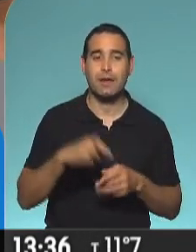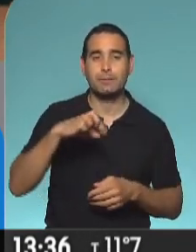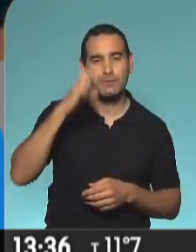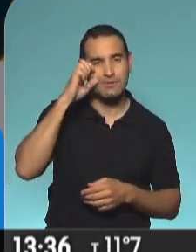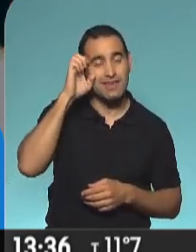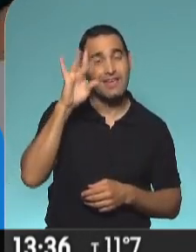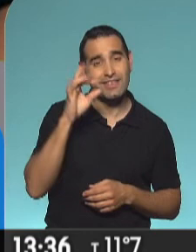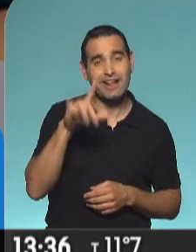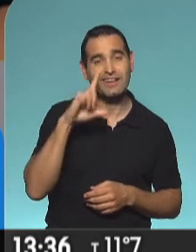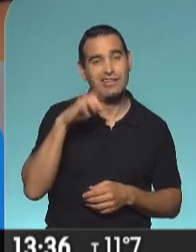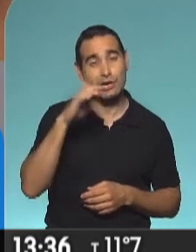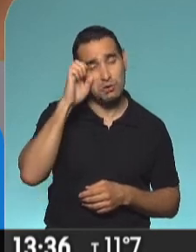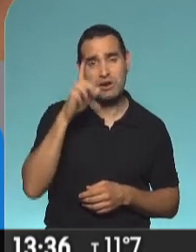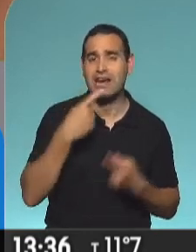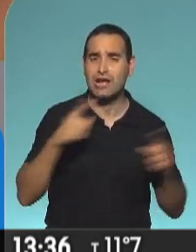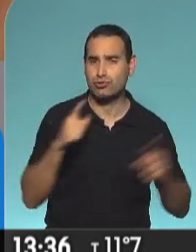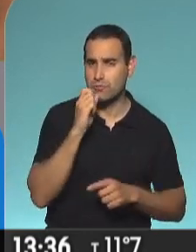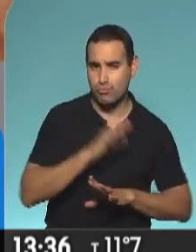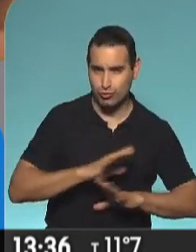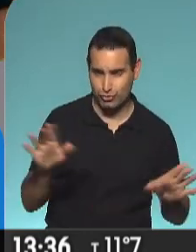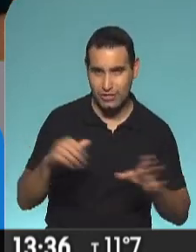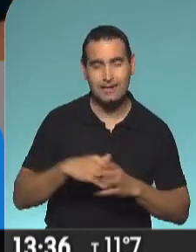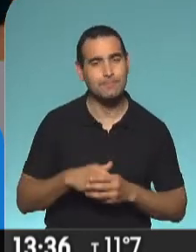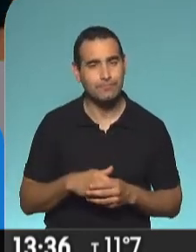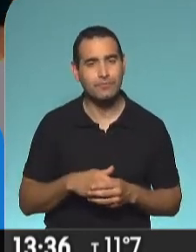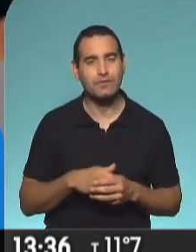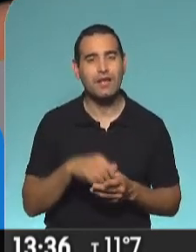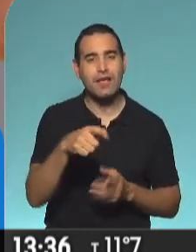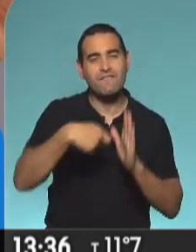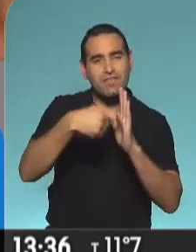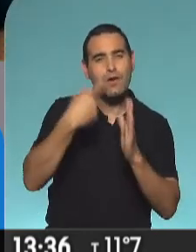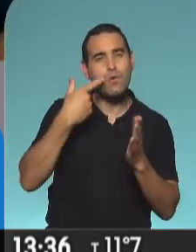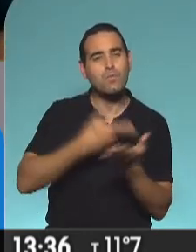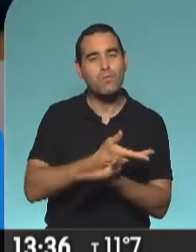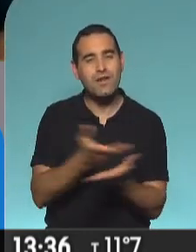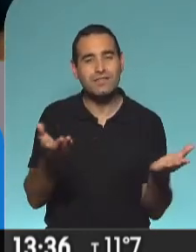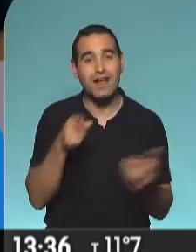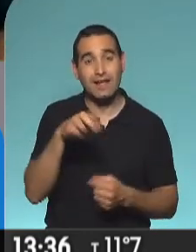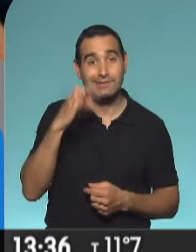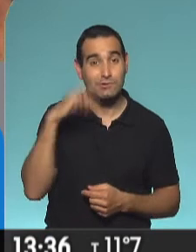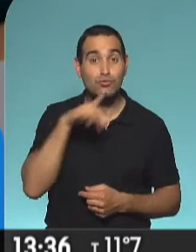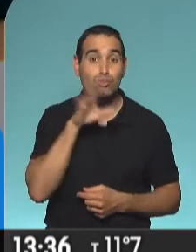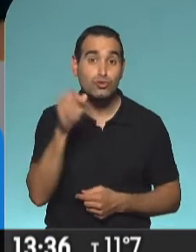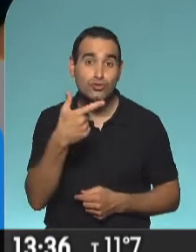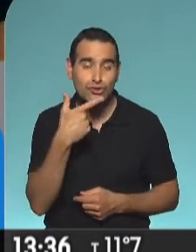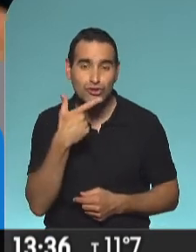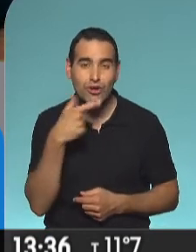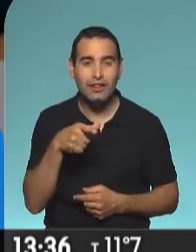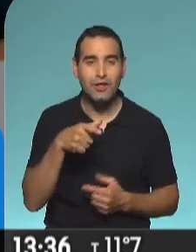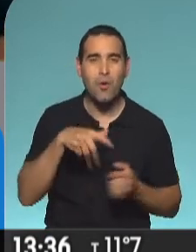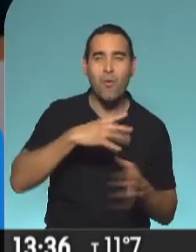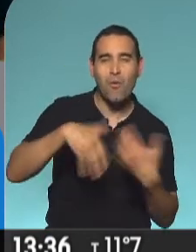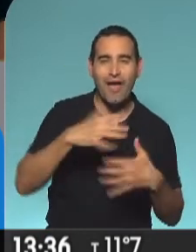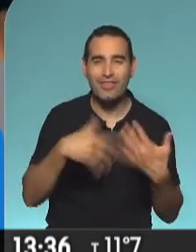hermosa que acaba de darse a conocer en las últimas horas, nos muestra en el videoclip a Abel Pintos jugando